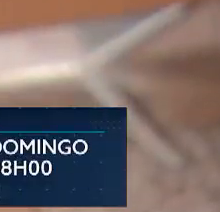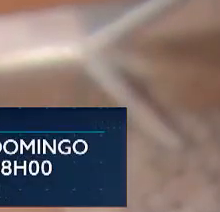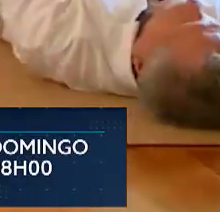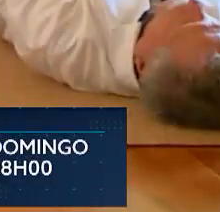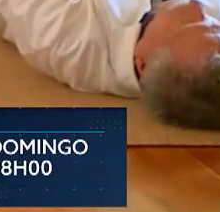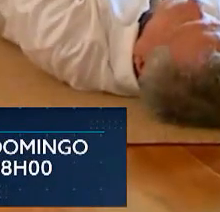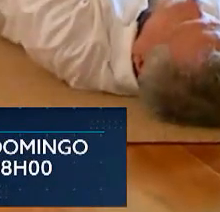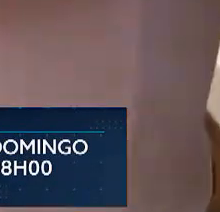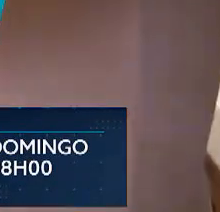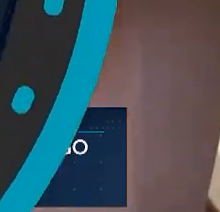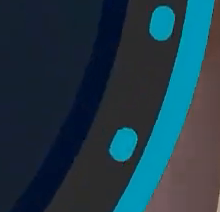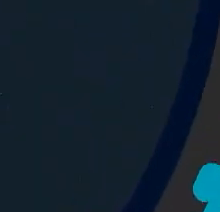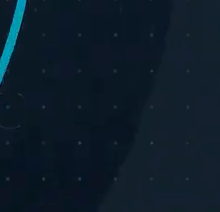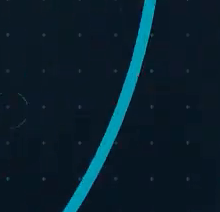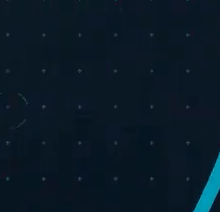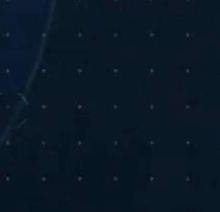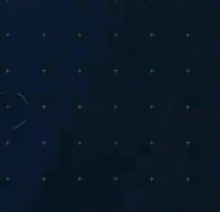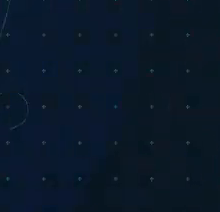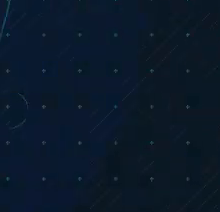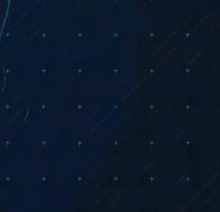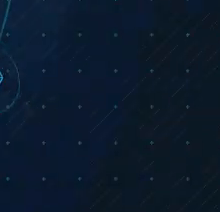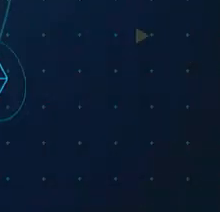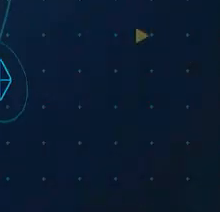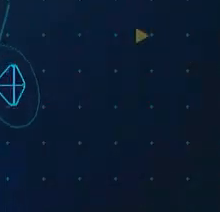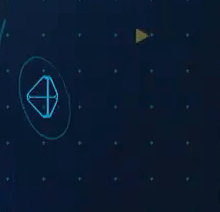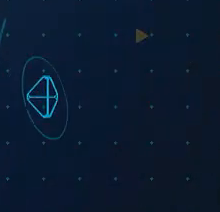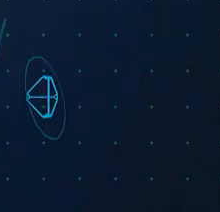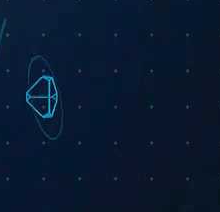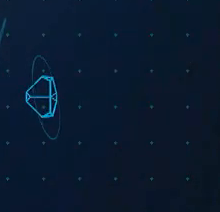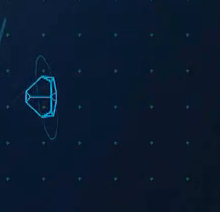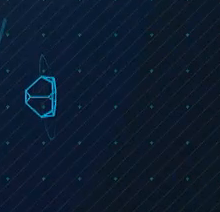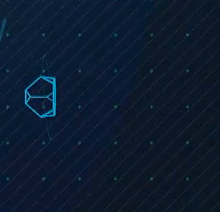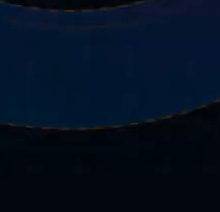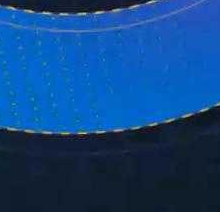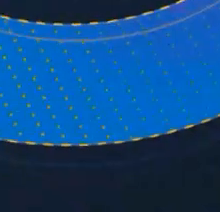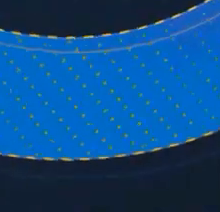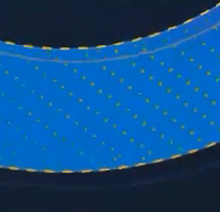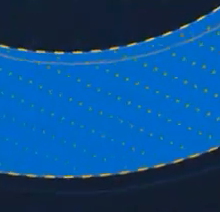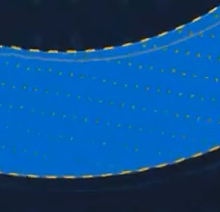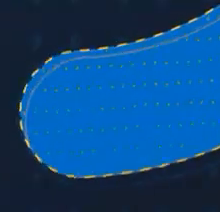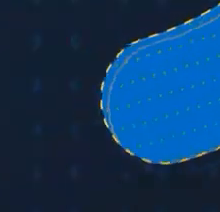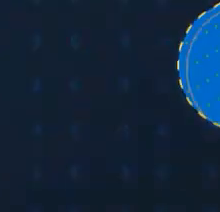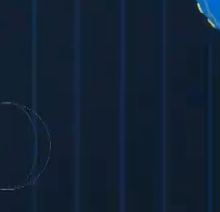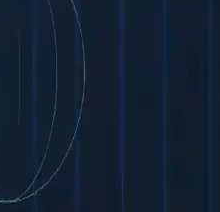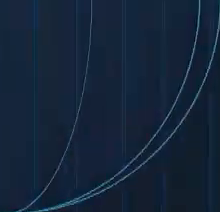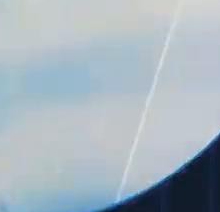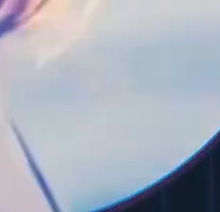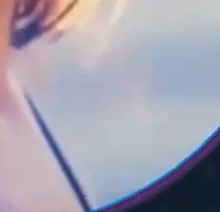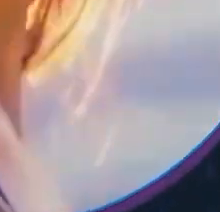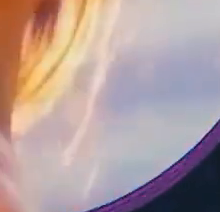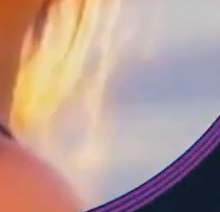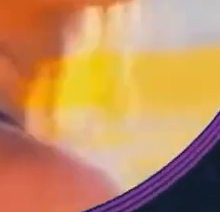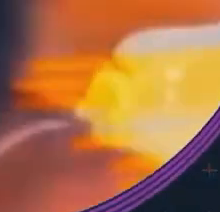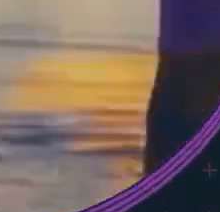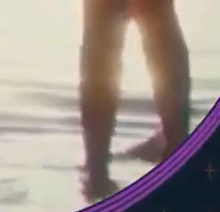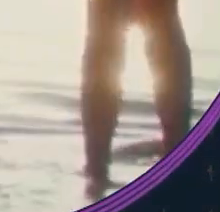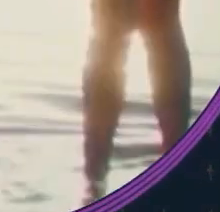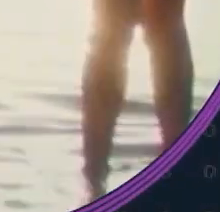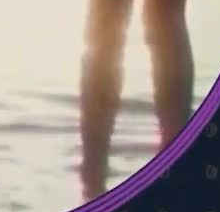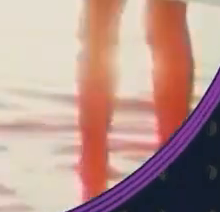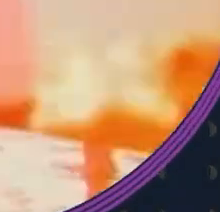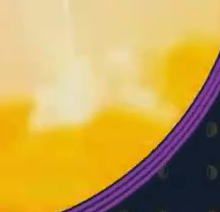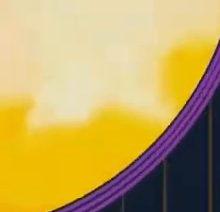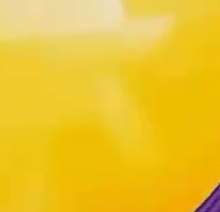por donde estés estamos quiero que sepas